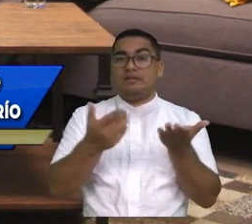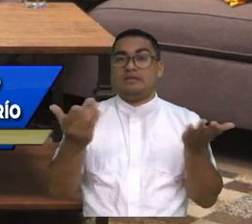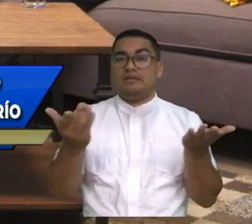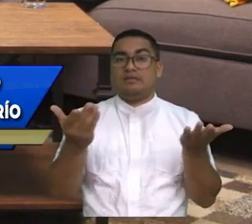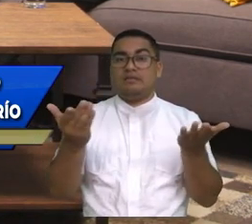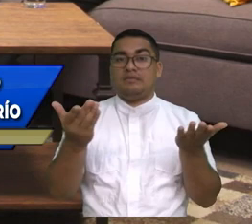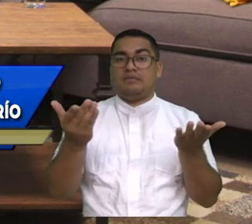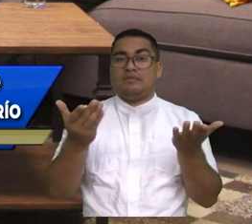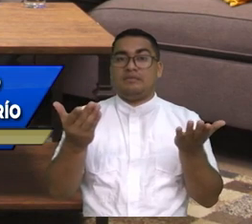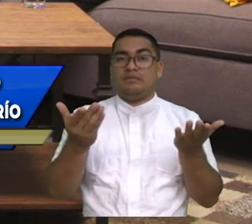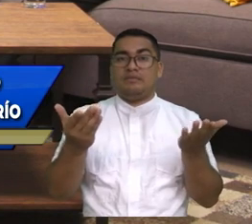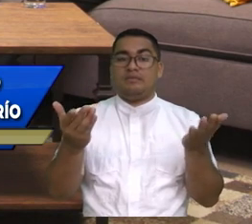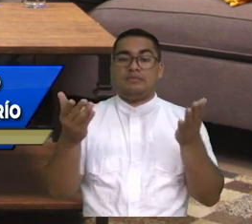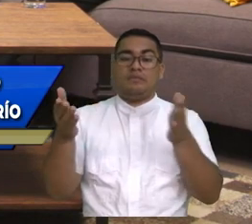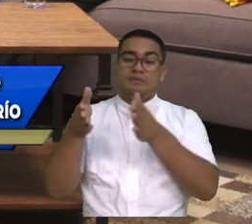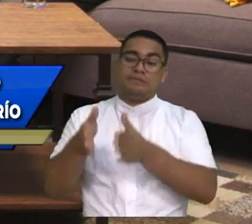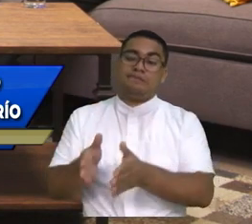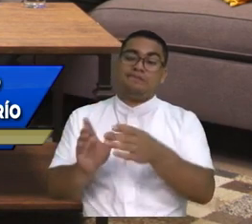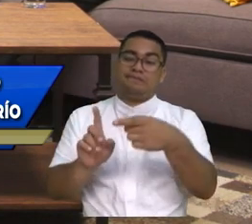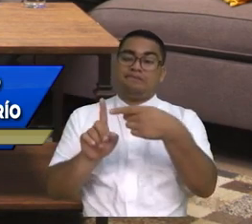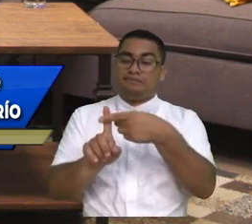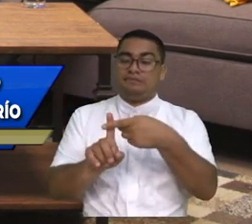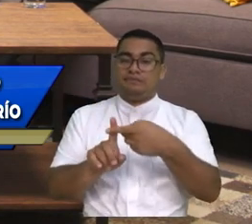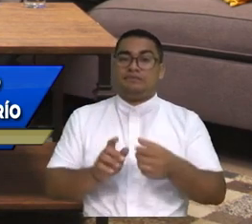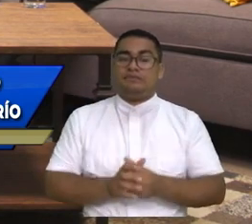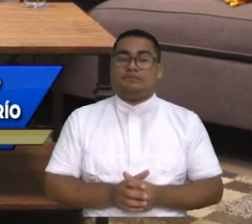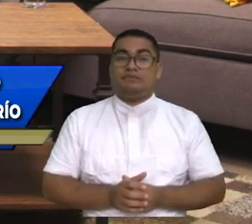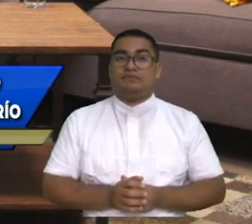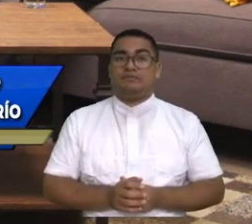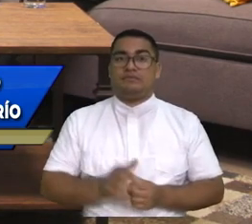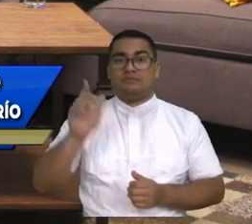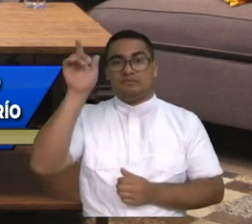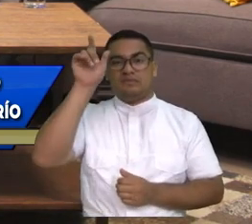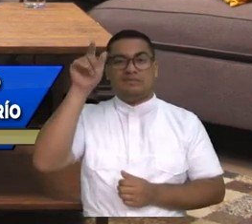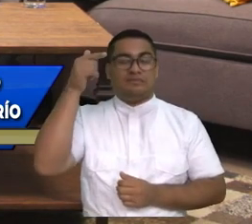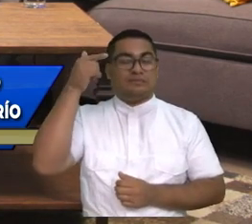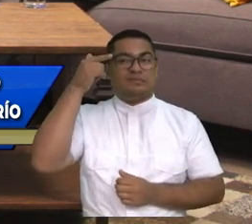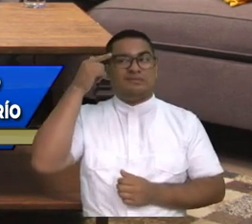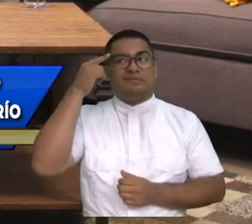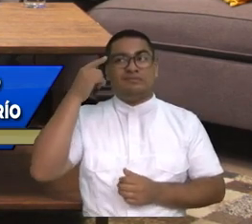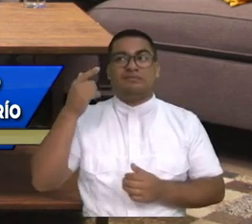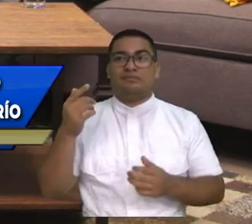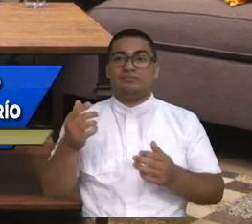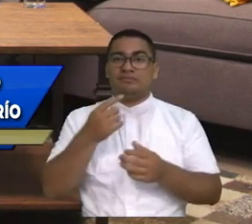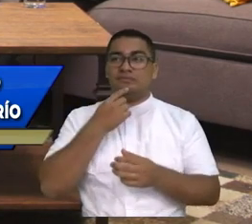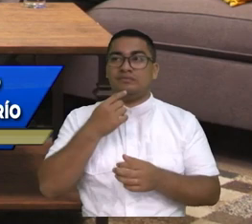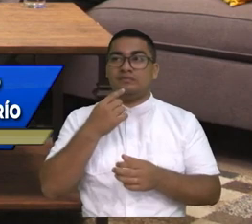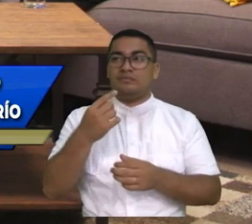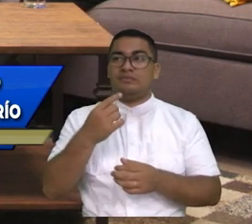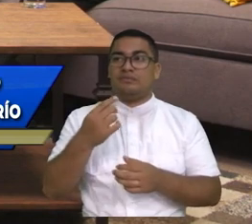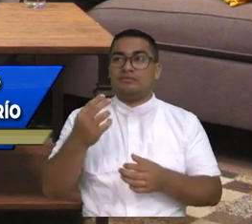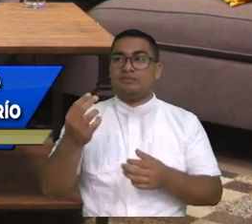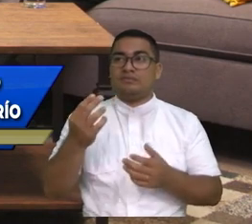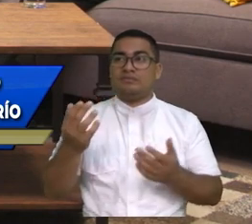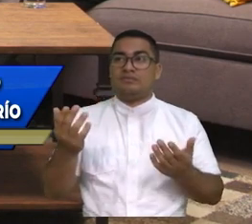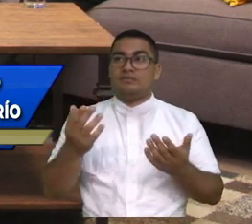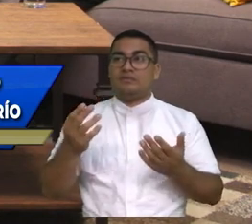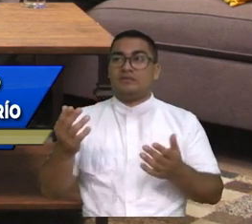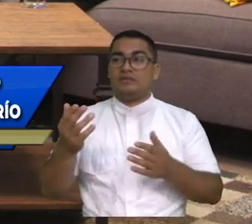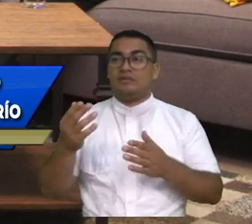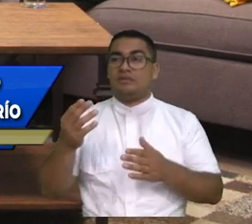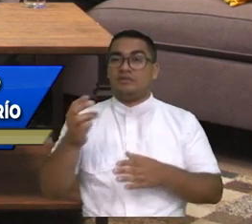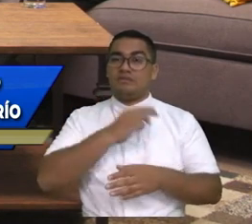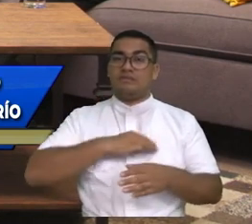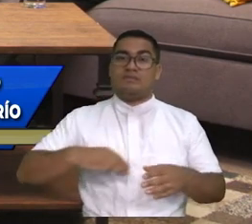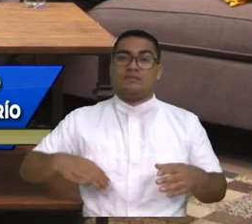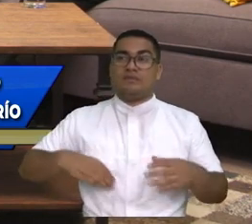a derogarse por el funeral. Decide el gobierno otorgarle un entierro de de